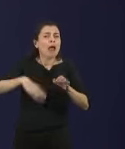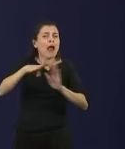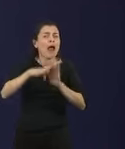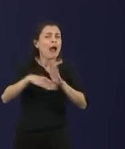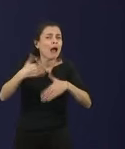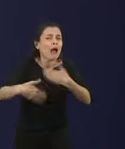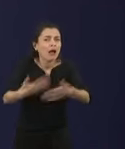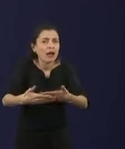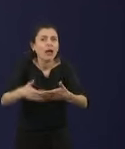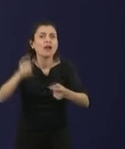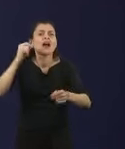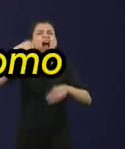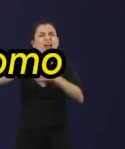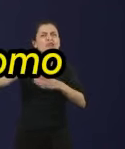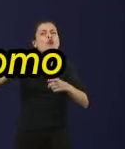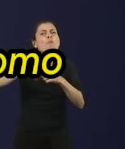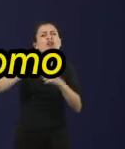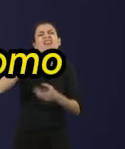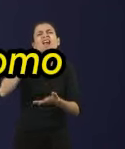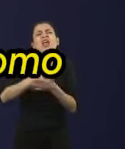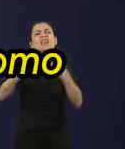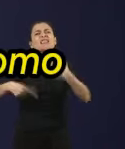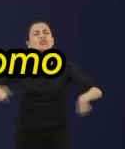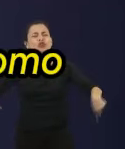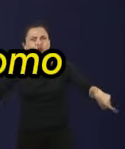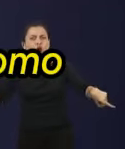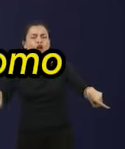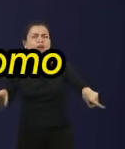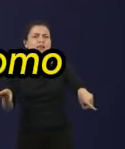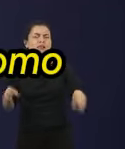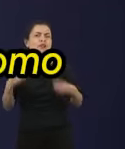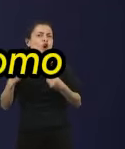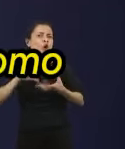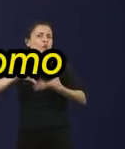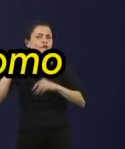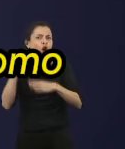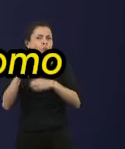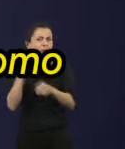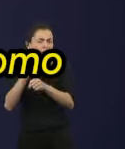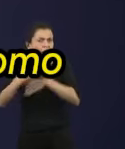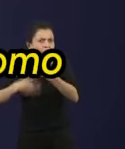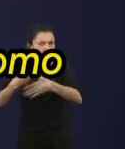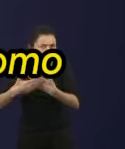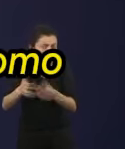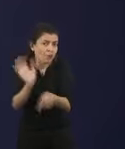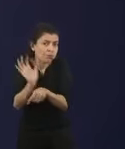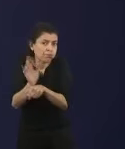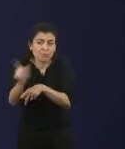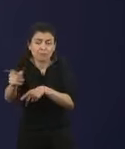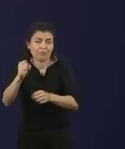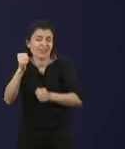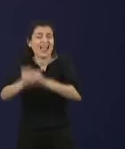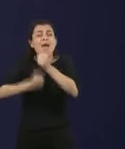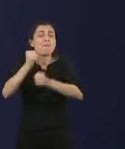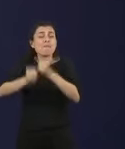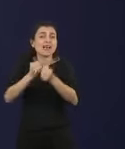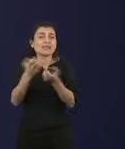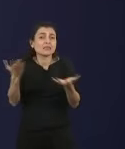de la política que pueda llevar adelante como como empresa del rubro